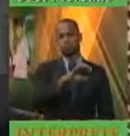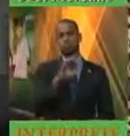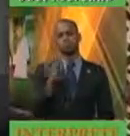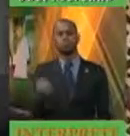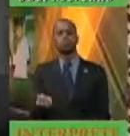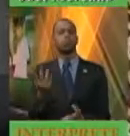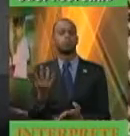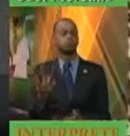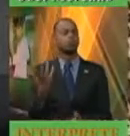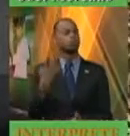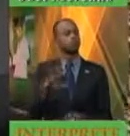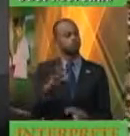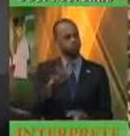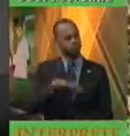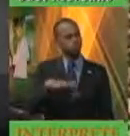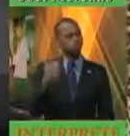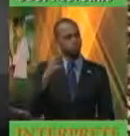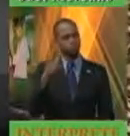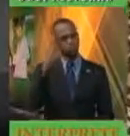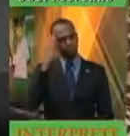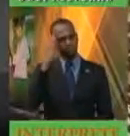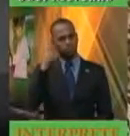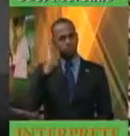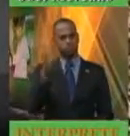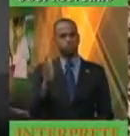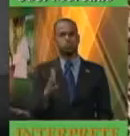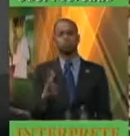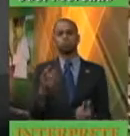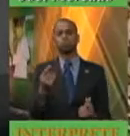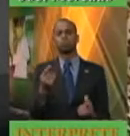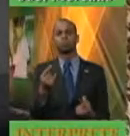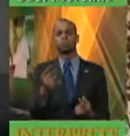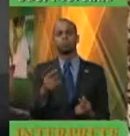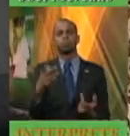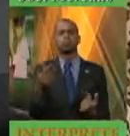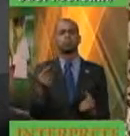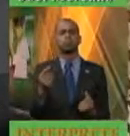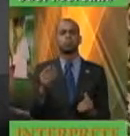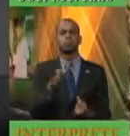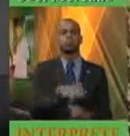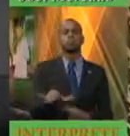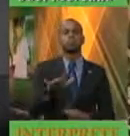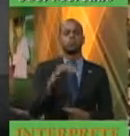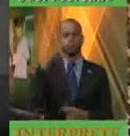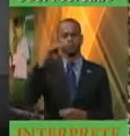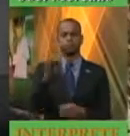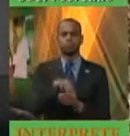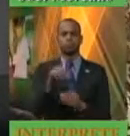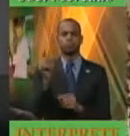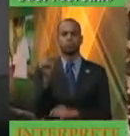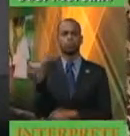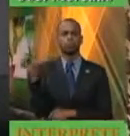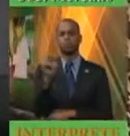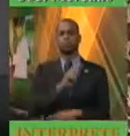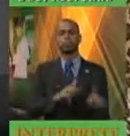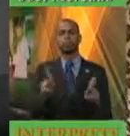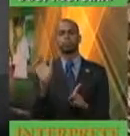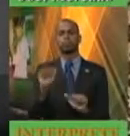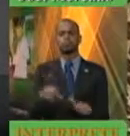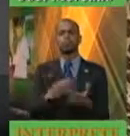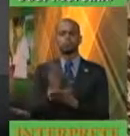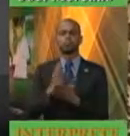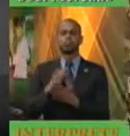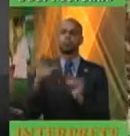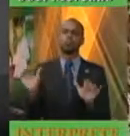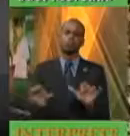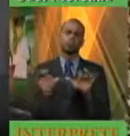tanta, y ya eso va a ser, mejor le estamos facilitando ya para una mejor elección y para que estas personas puedan ejercer sus derechos ya en las